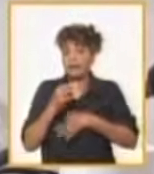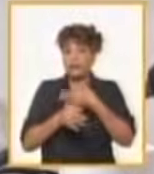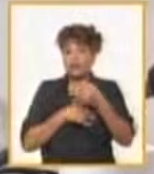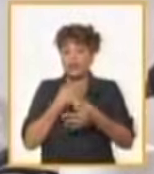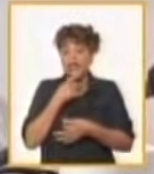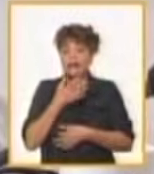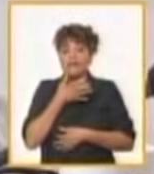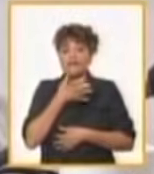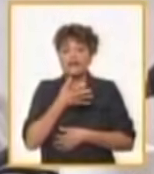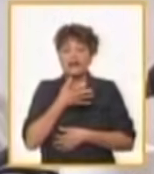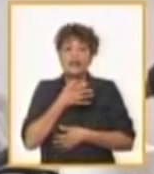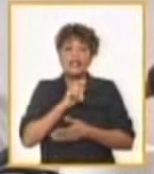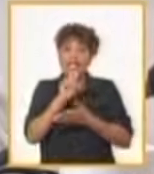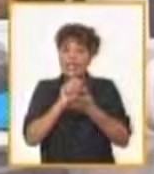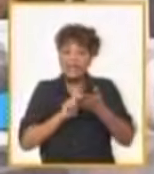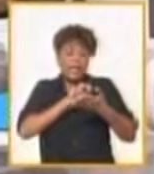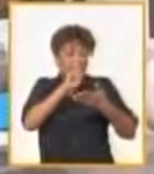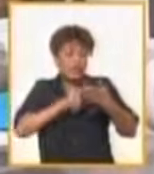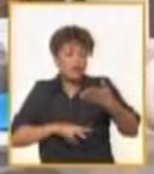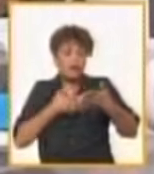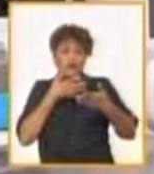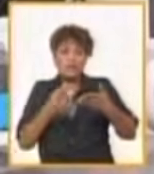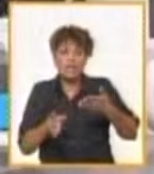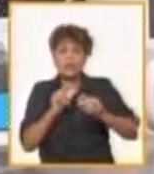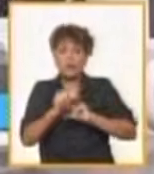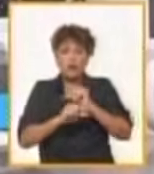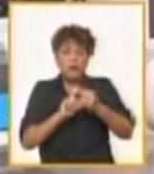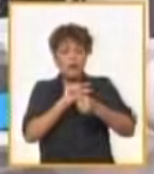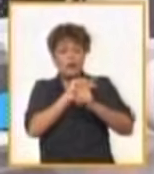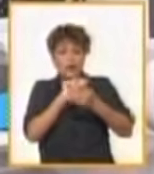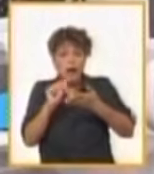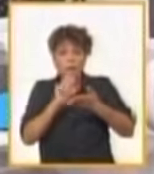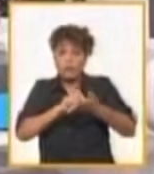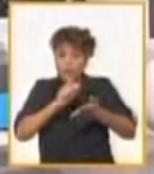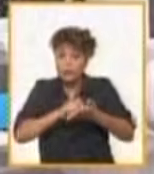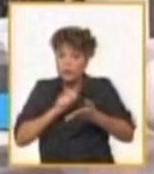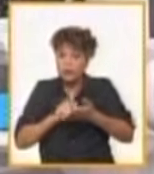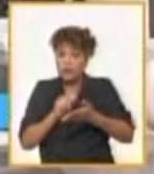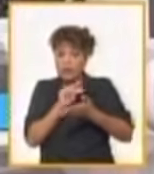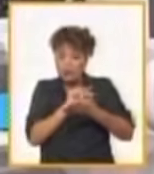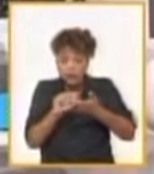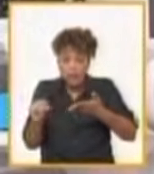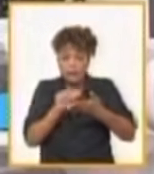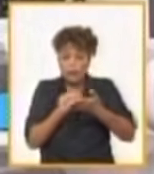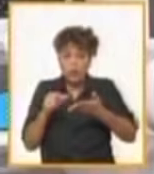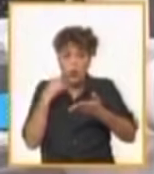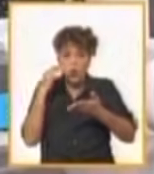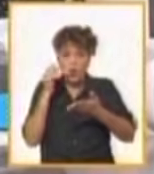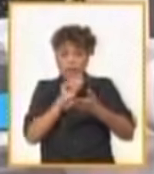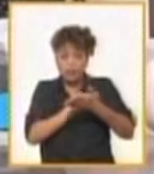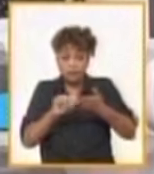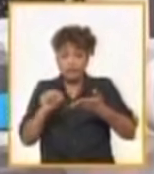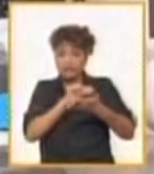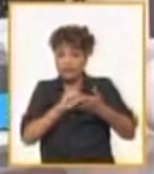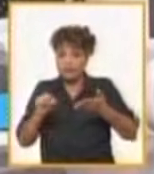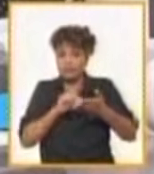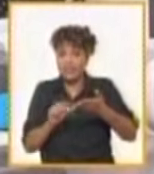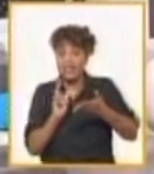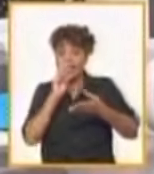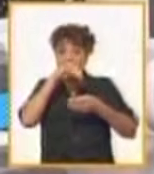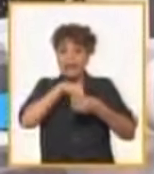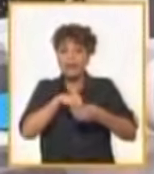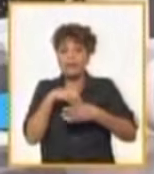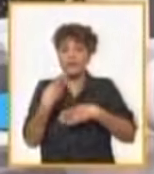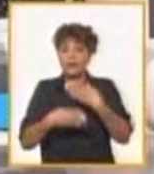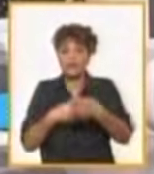leyó, cómo las subrayaba, cómo las anotaba, porque formaban parte de su proceso